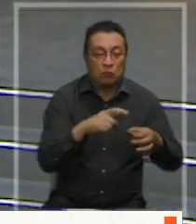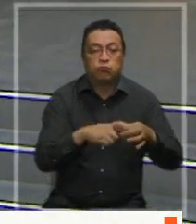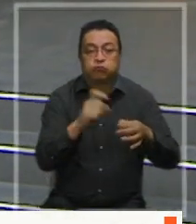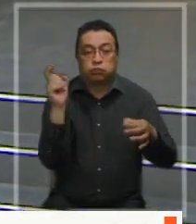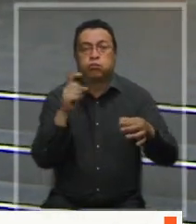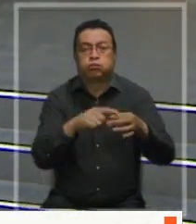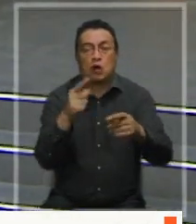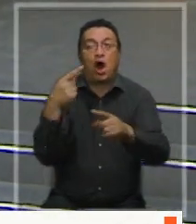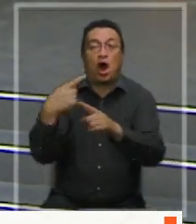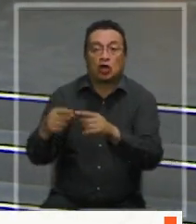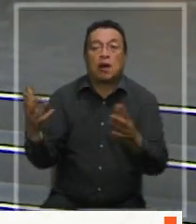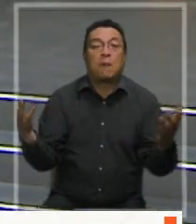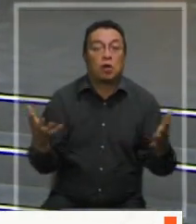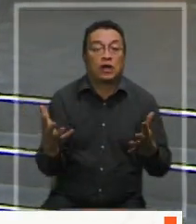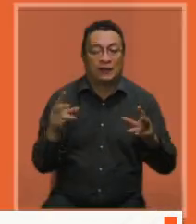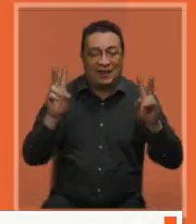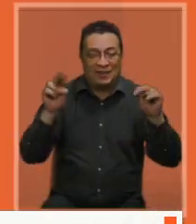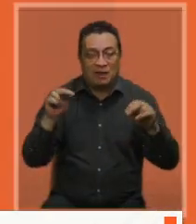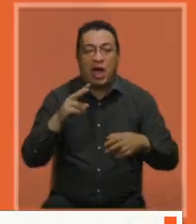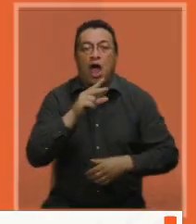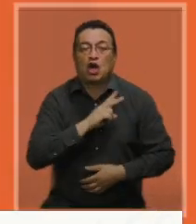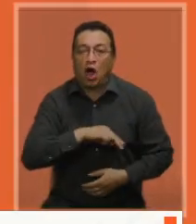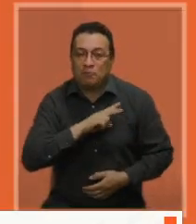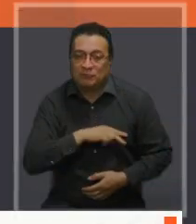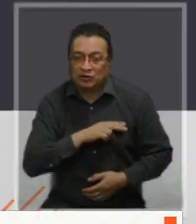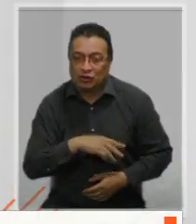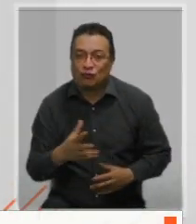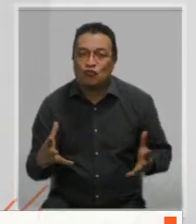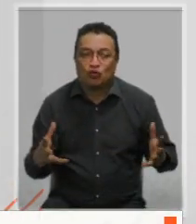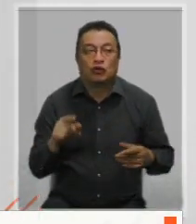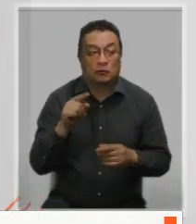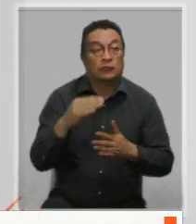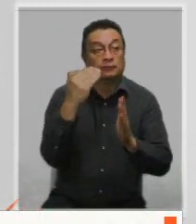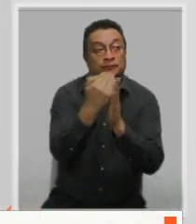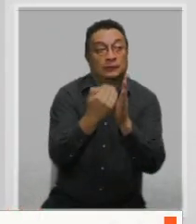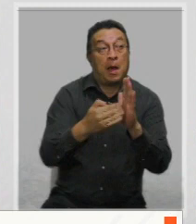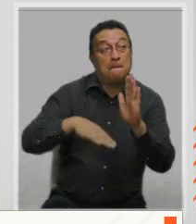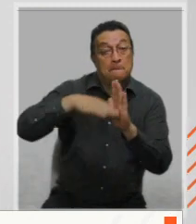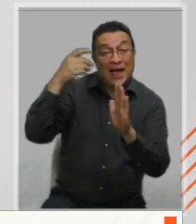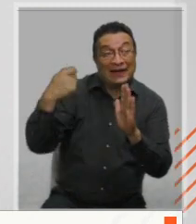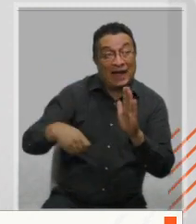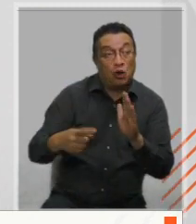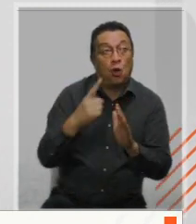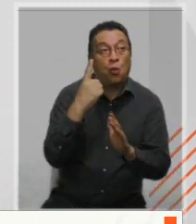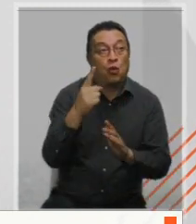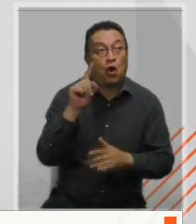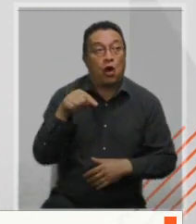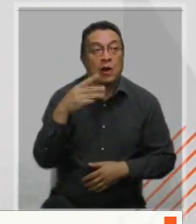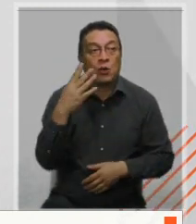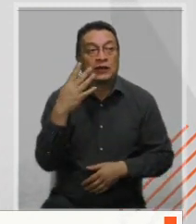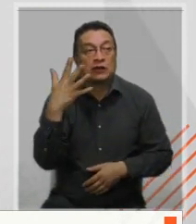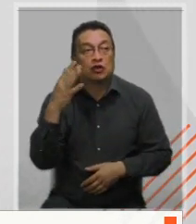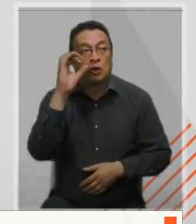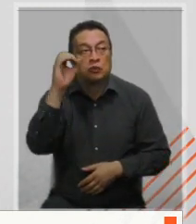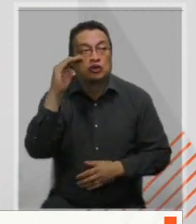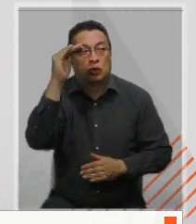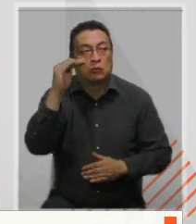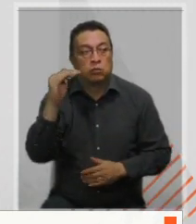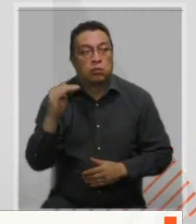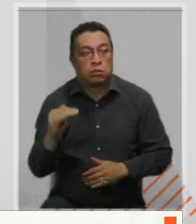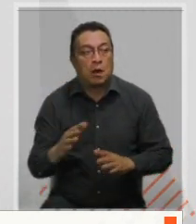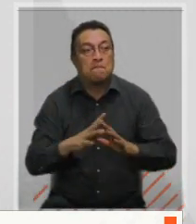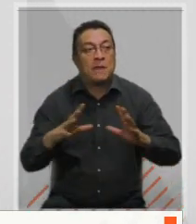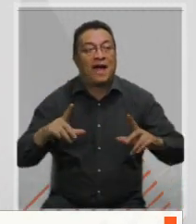otras AFP por ese tema de la comisión. Y esta es la tabla de comisiones. La más cara cobra 1,45% y va bajando hasta llegar a la